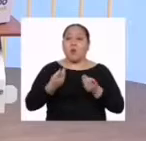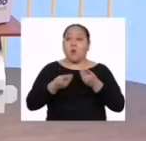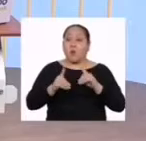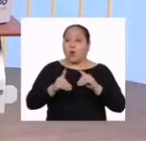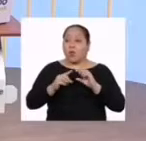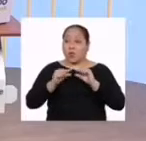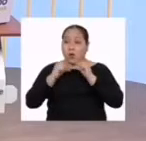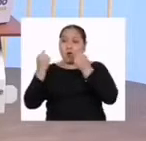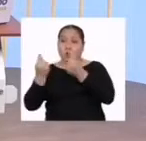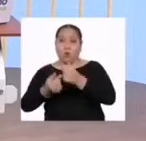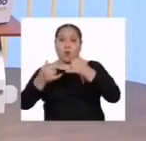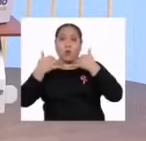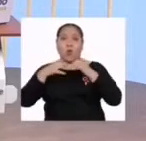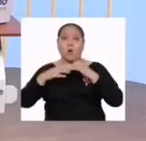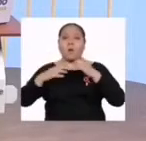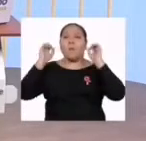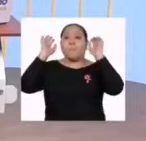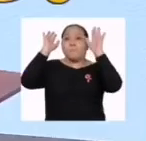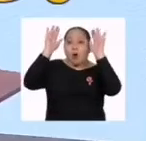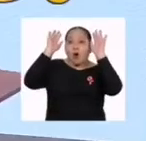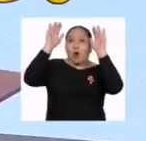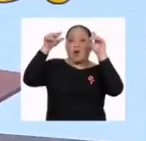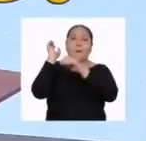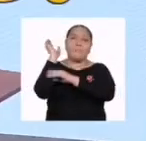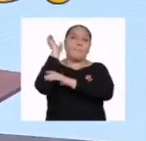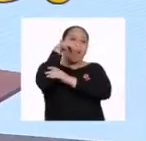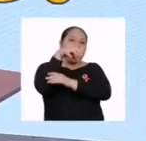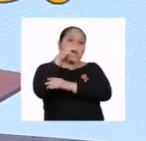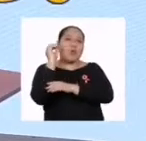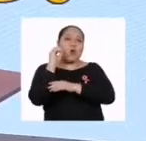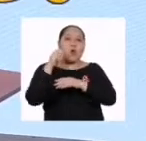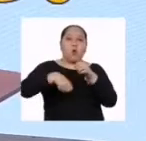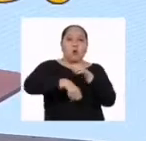en el vóley, en el básquet o jugando fútbol.